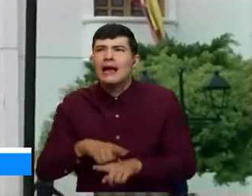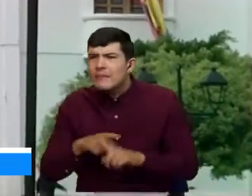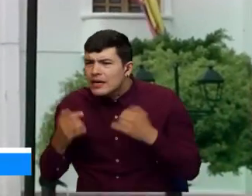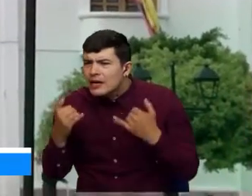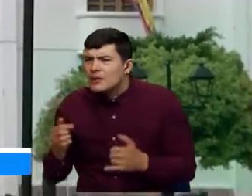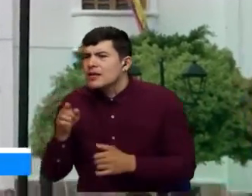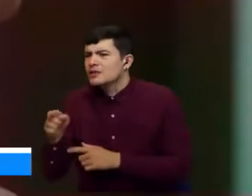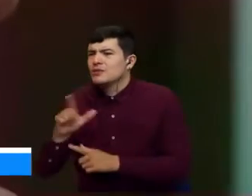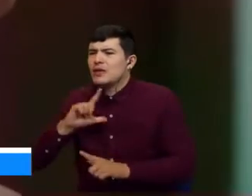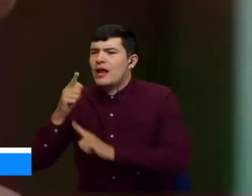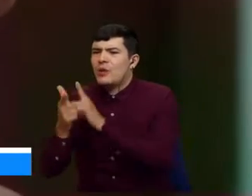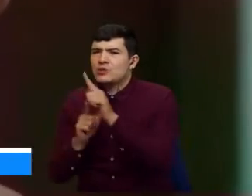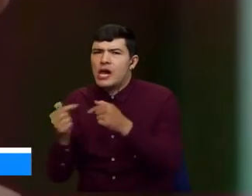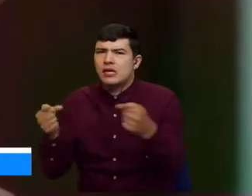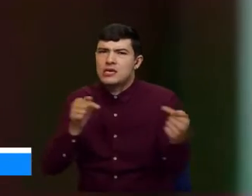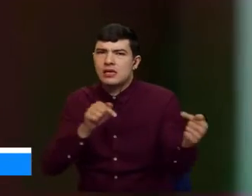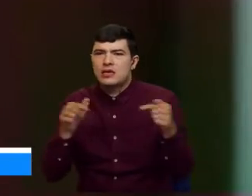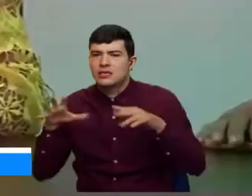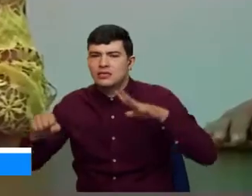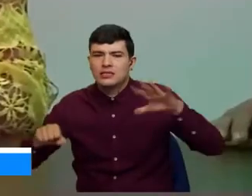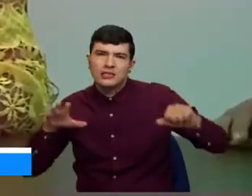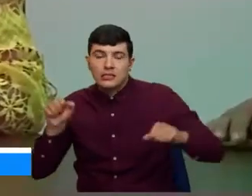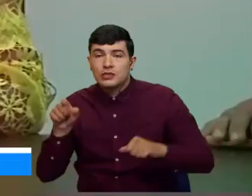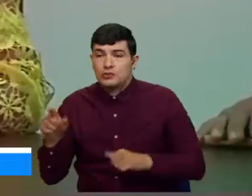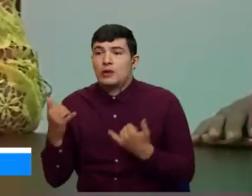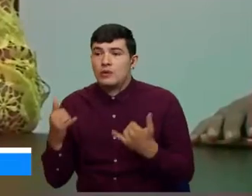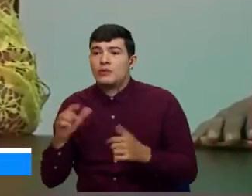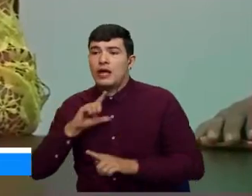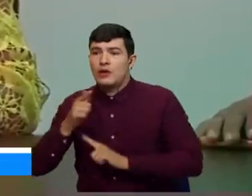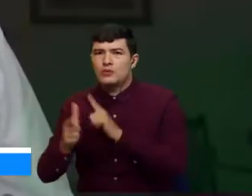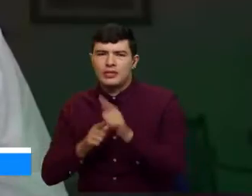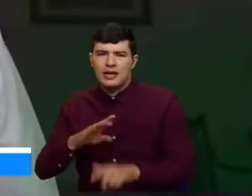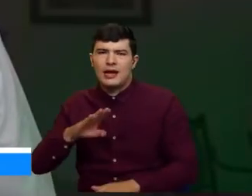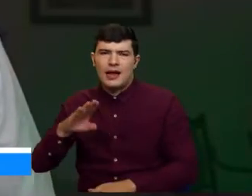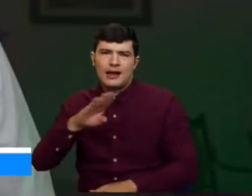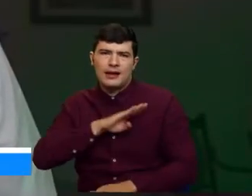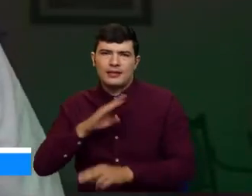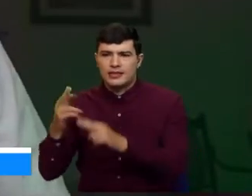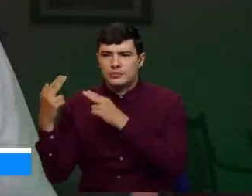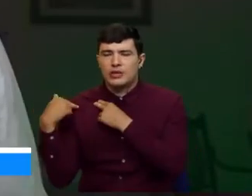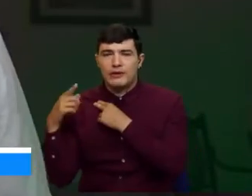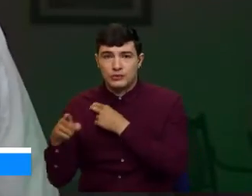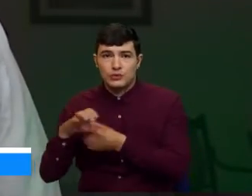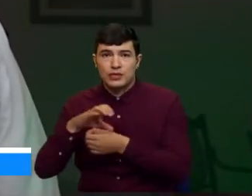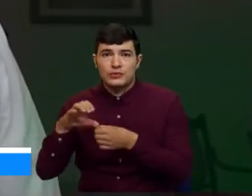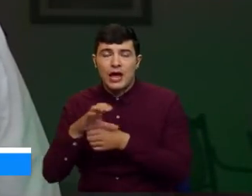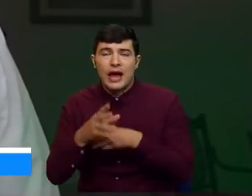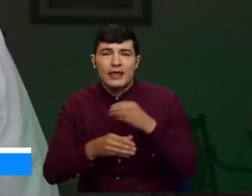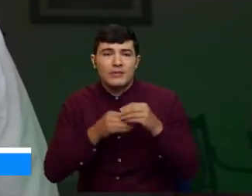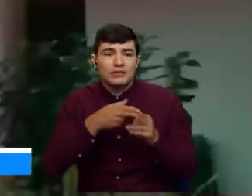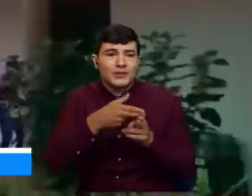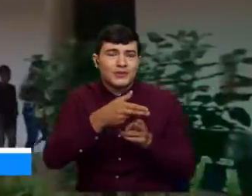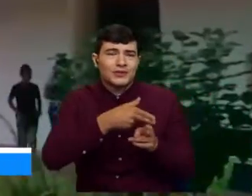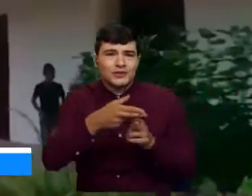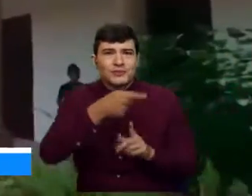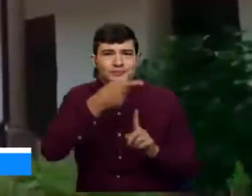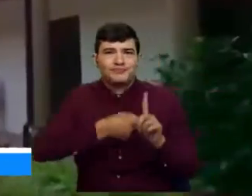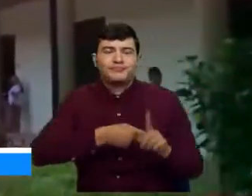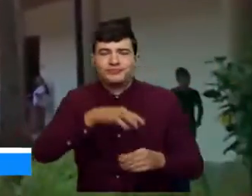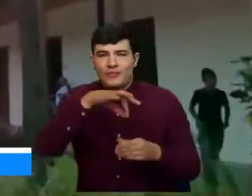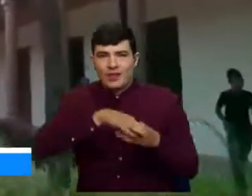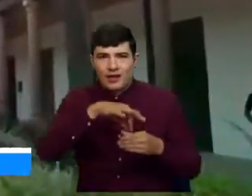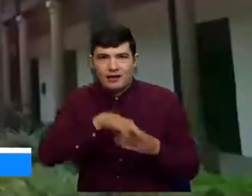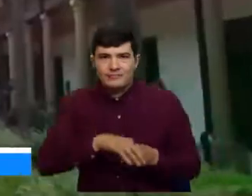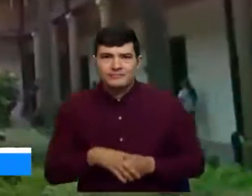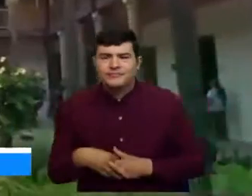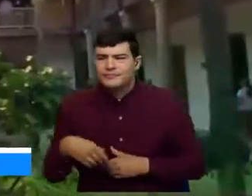solamente hoy para el alcalde encargado, sino también del punto de vista político, porque se aproximan unas elecciones. Uno de los